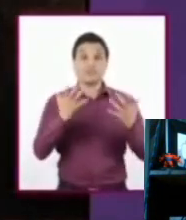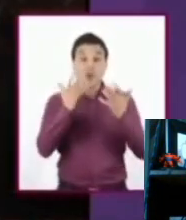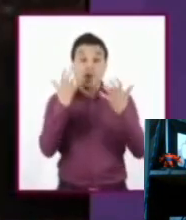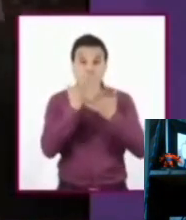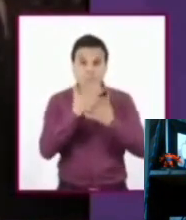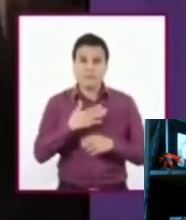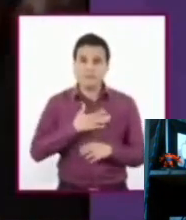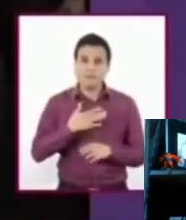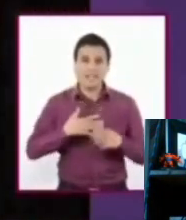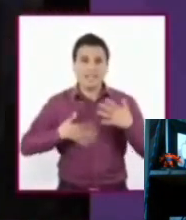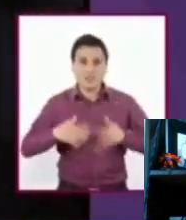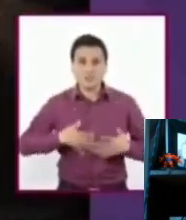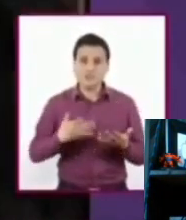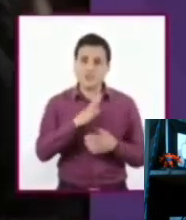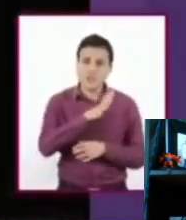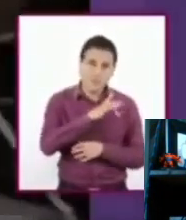whitehouse